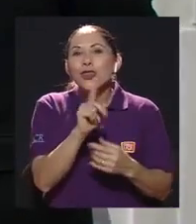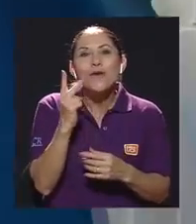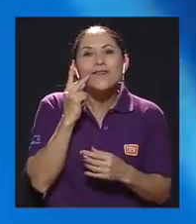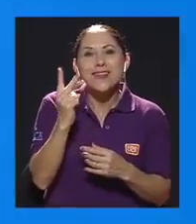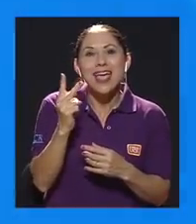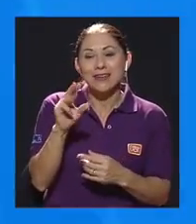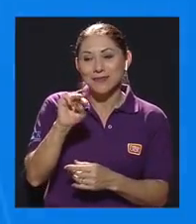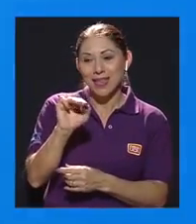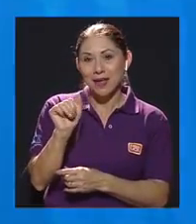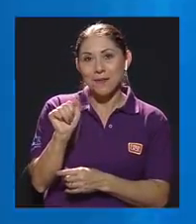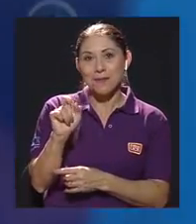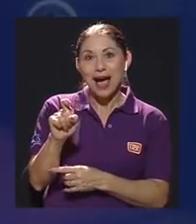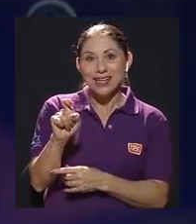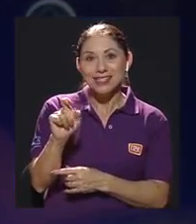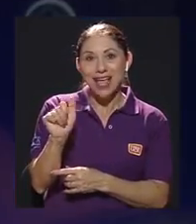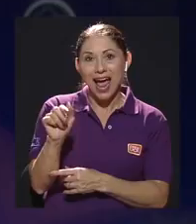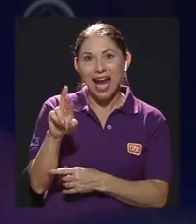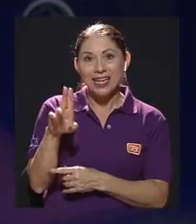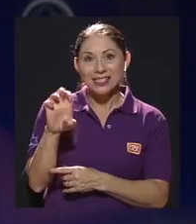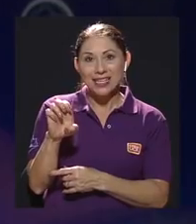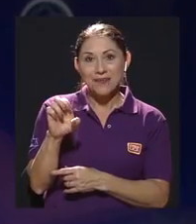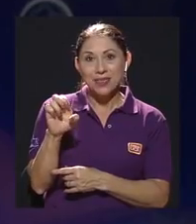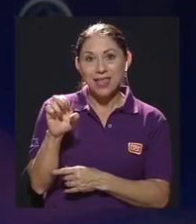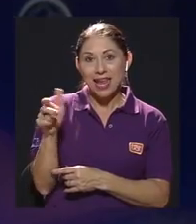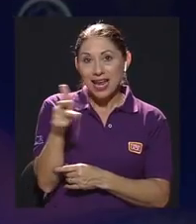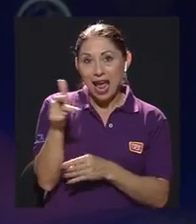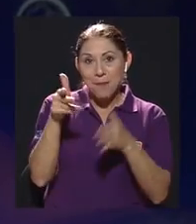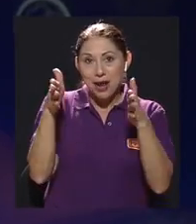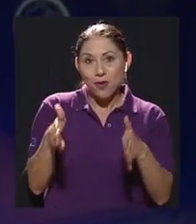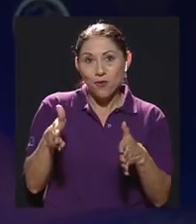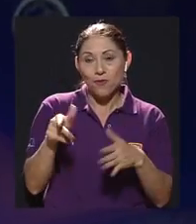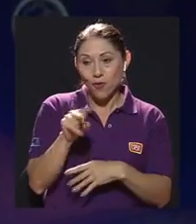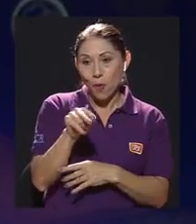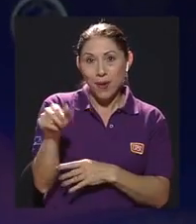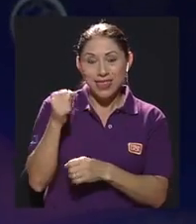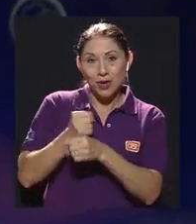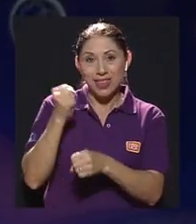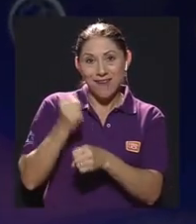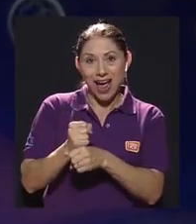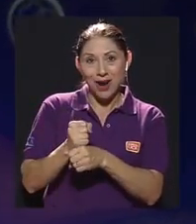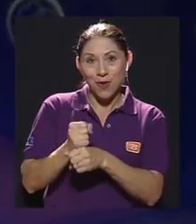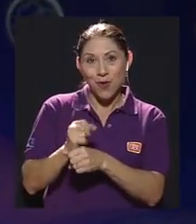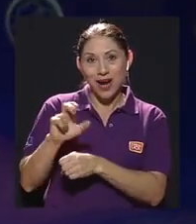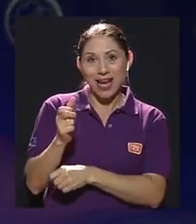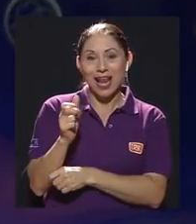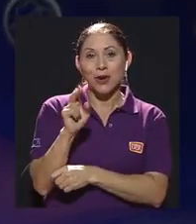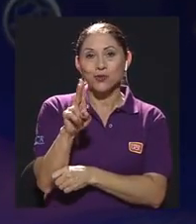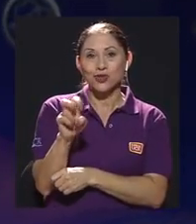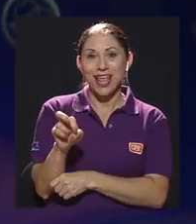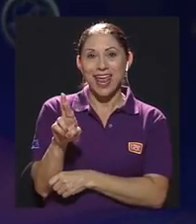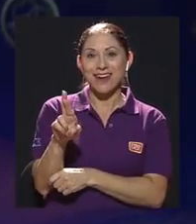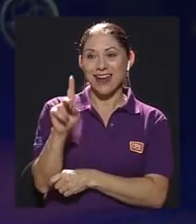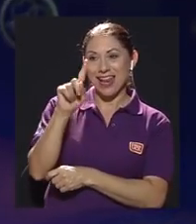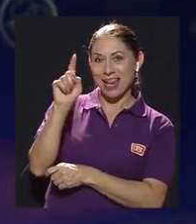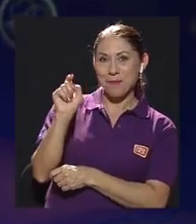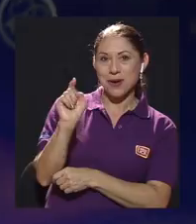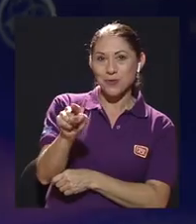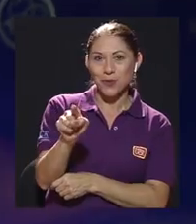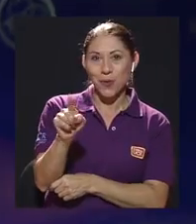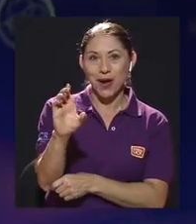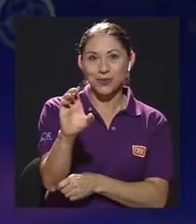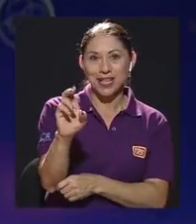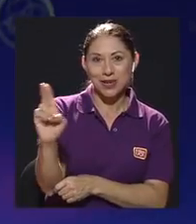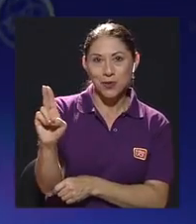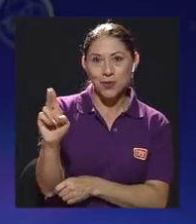Max Arce, camarógrafo, compañero de trabajo en el canal UCR, donde Max le